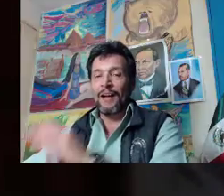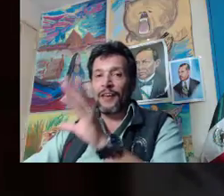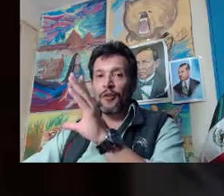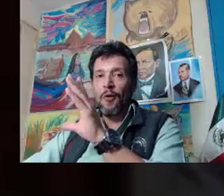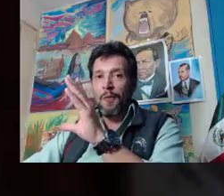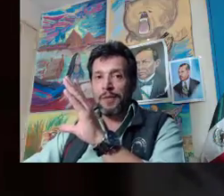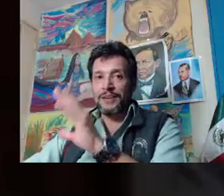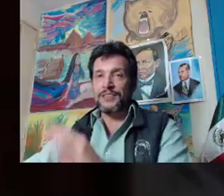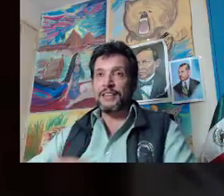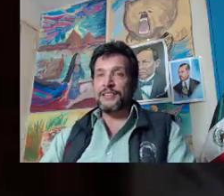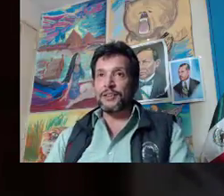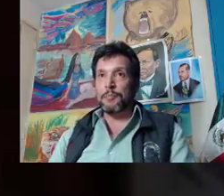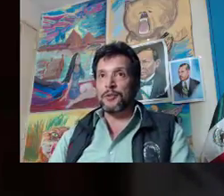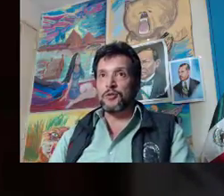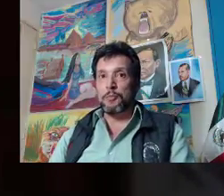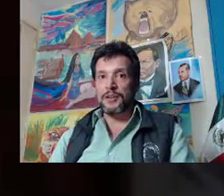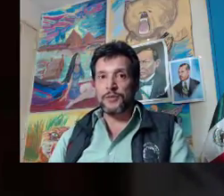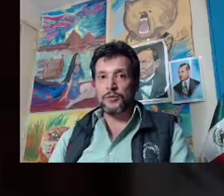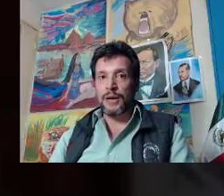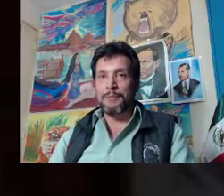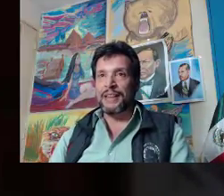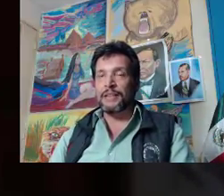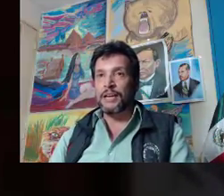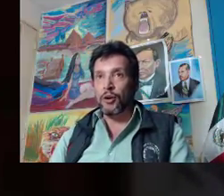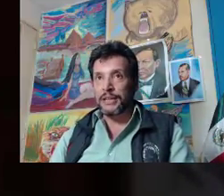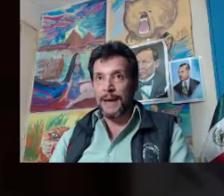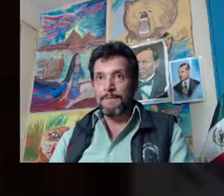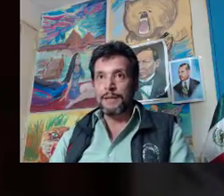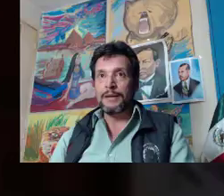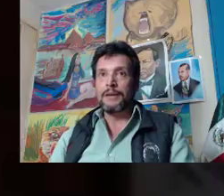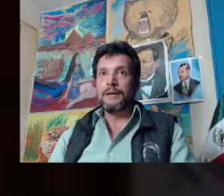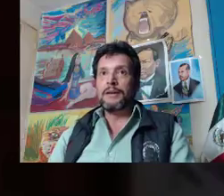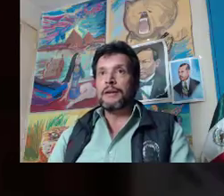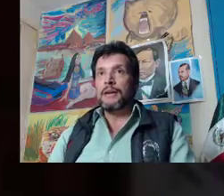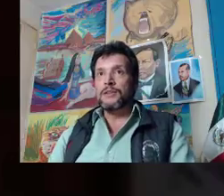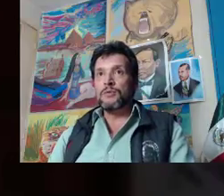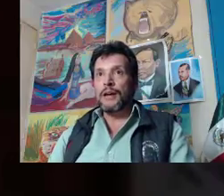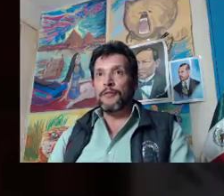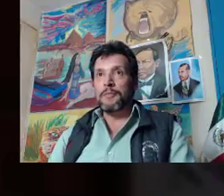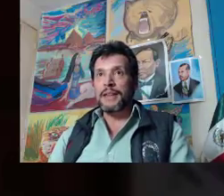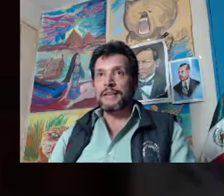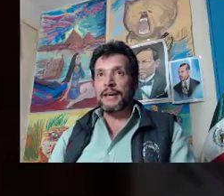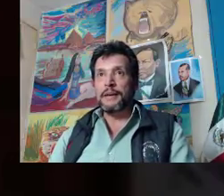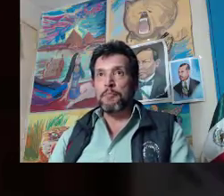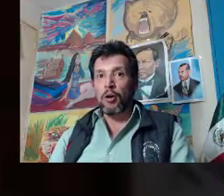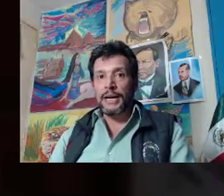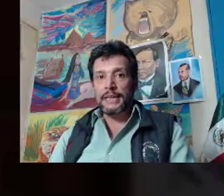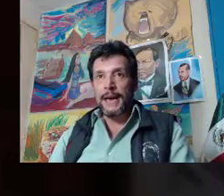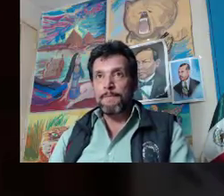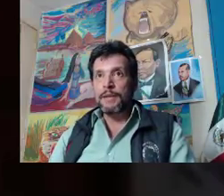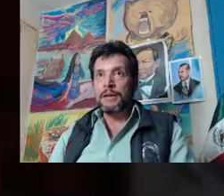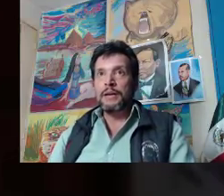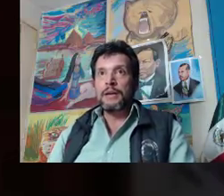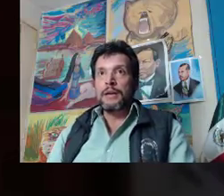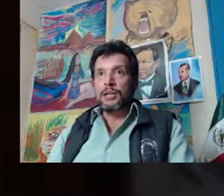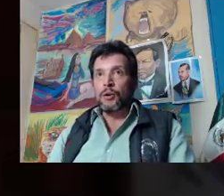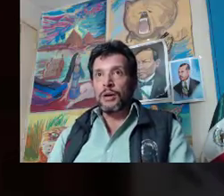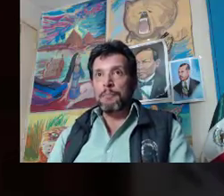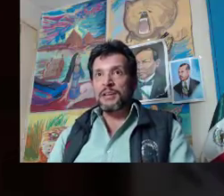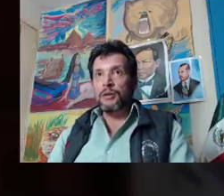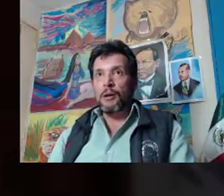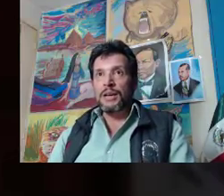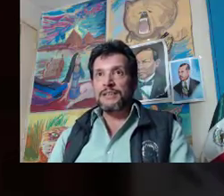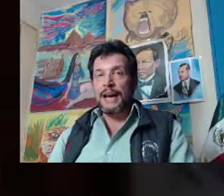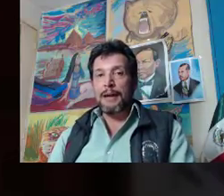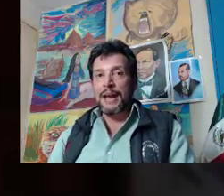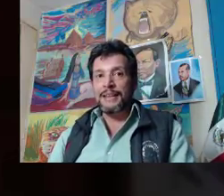lo que está diciendo, por supuesto, es una mentirota es una forma de ser hipócrita.